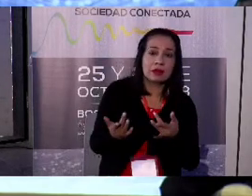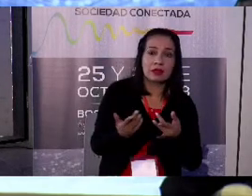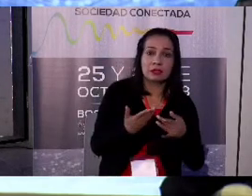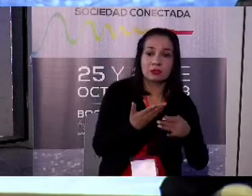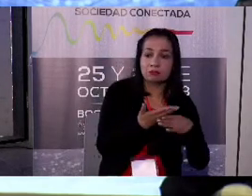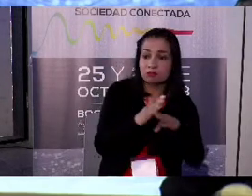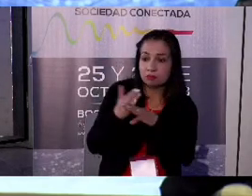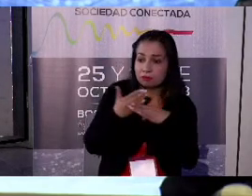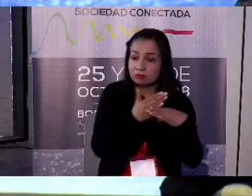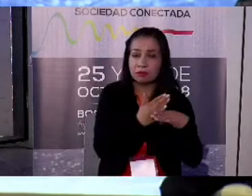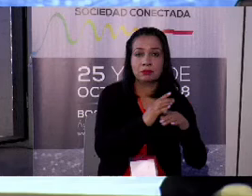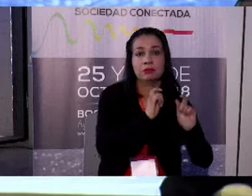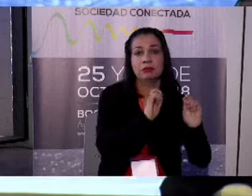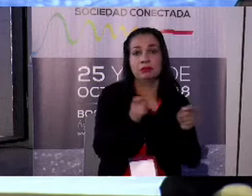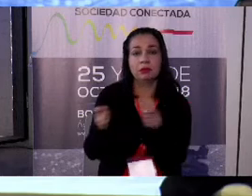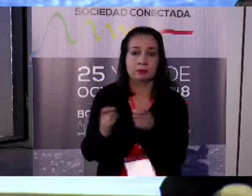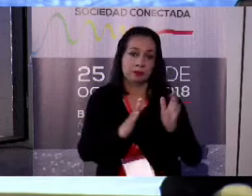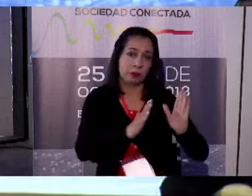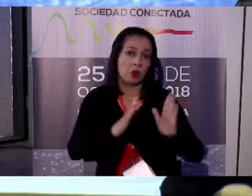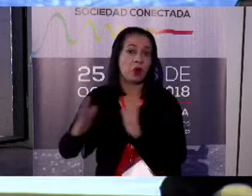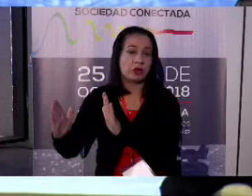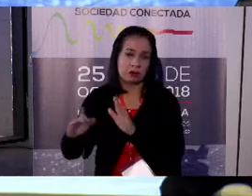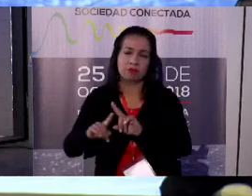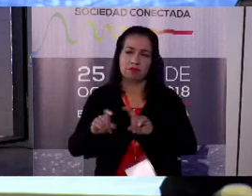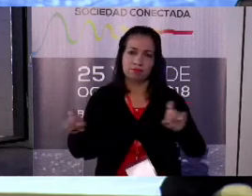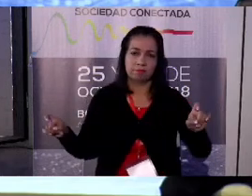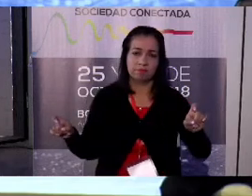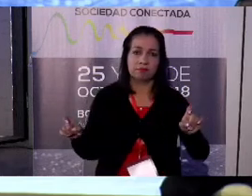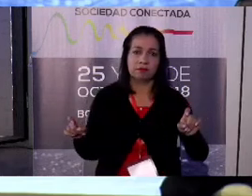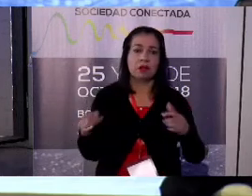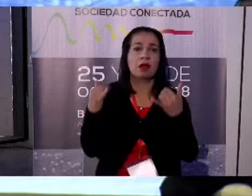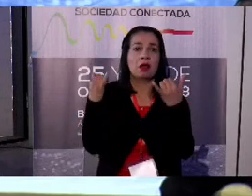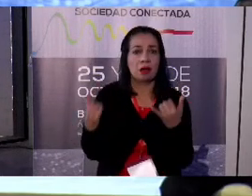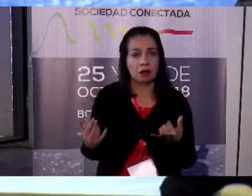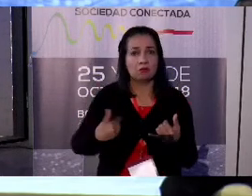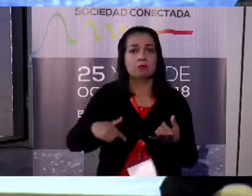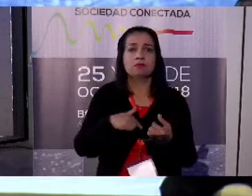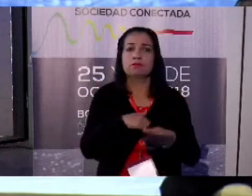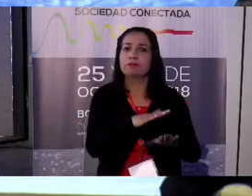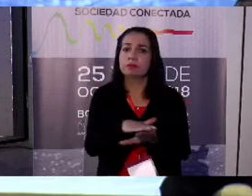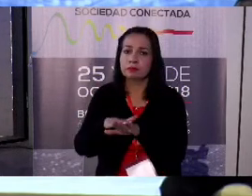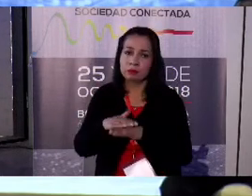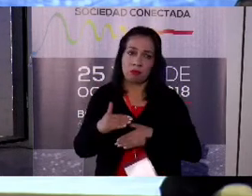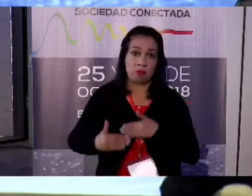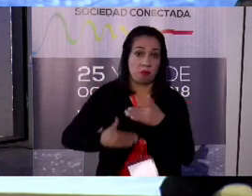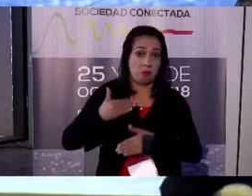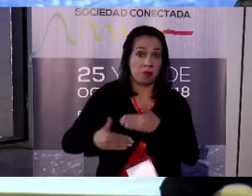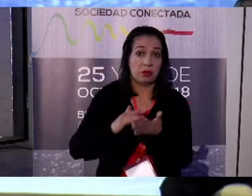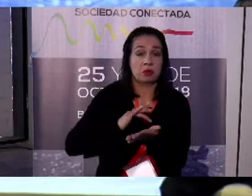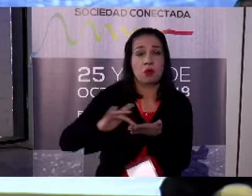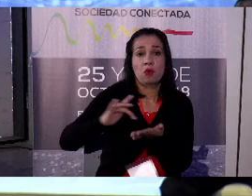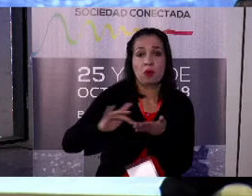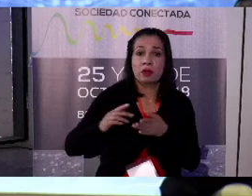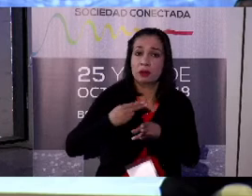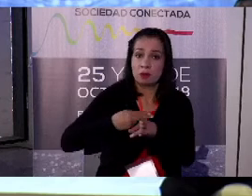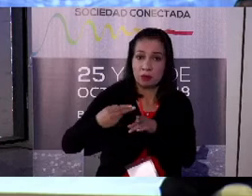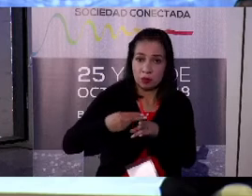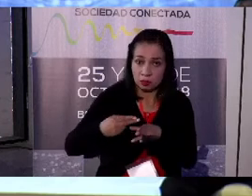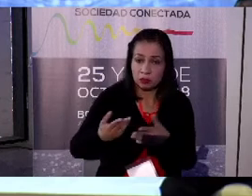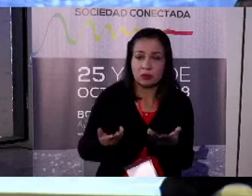etcétera y pues creo que estamos llamados a a hacer esos procesos cuanto antes y poner a